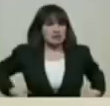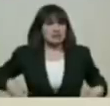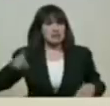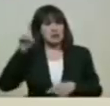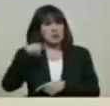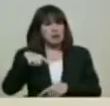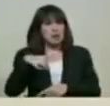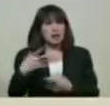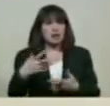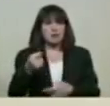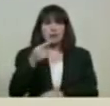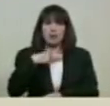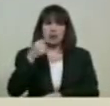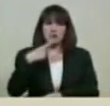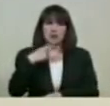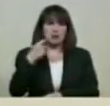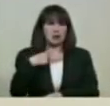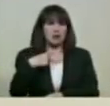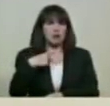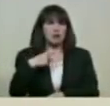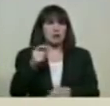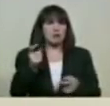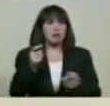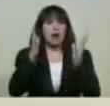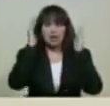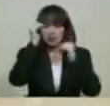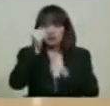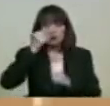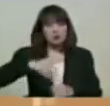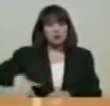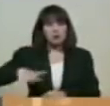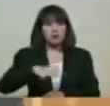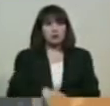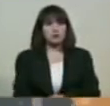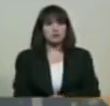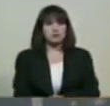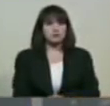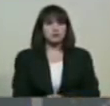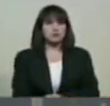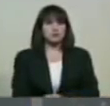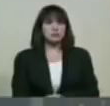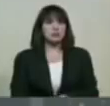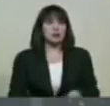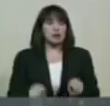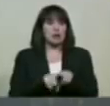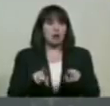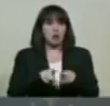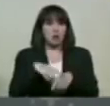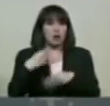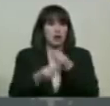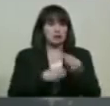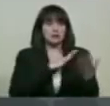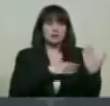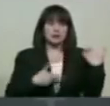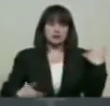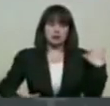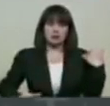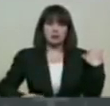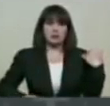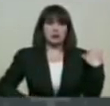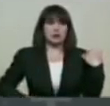bueno, medicamentos para la atención de nuestro pueblo. De igual manera, el Presidente de la República